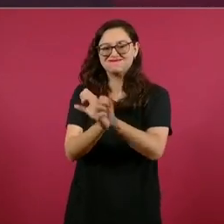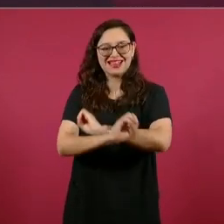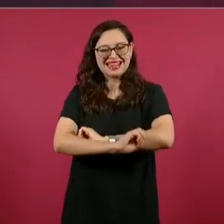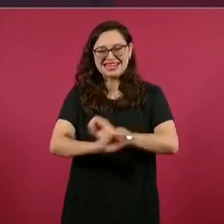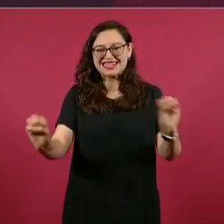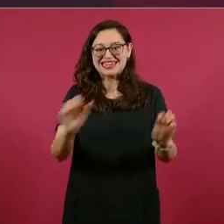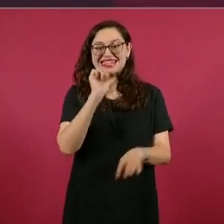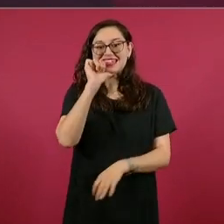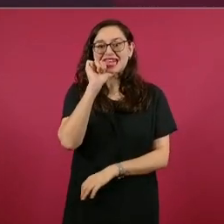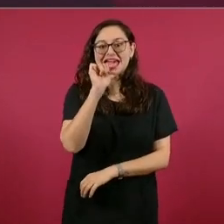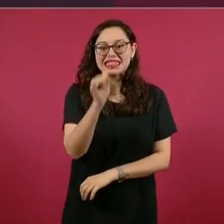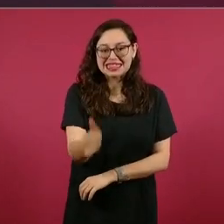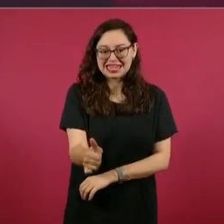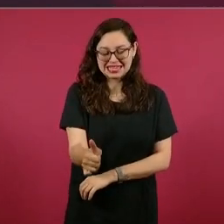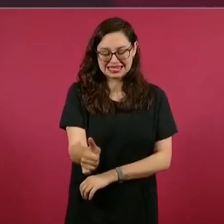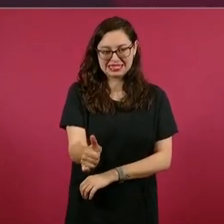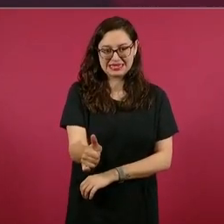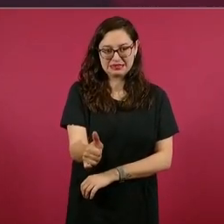Eso lo saben.